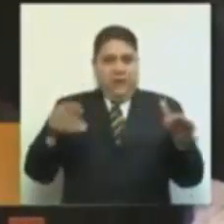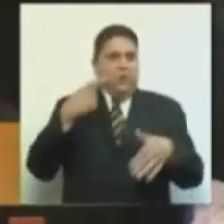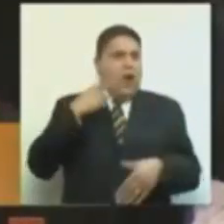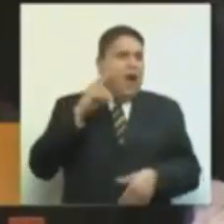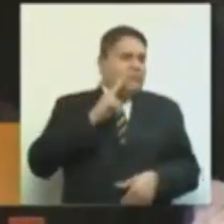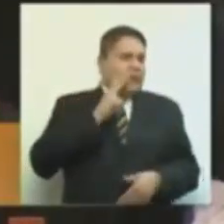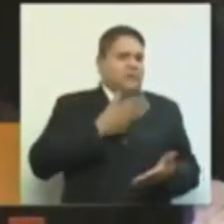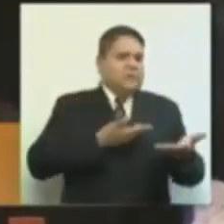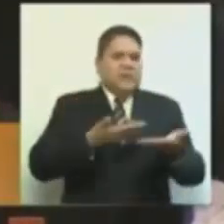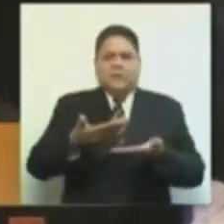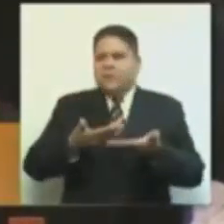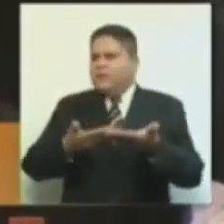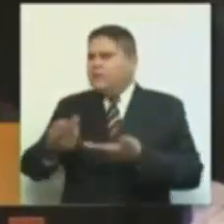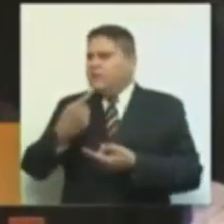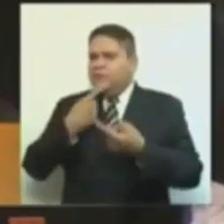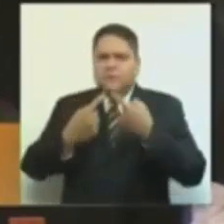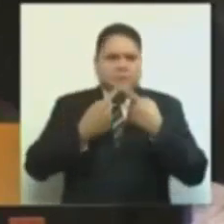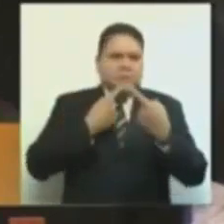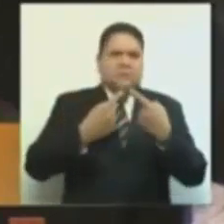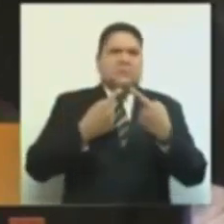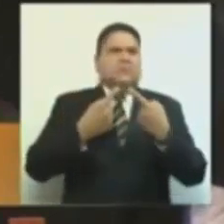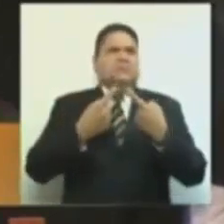ciudadanas indignadas.